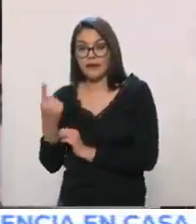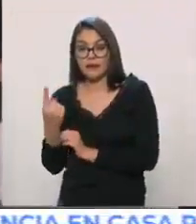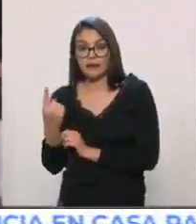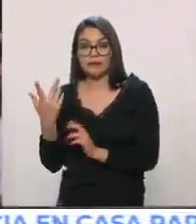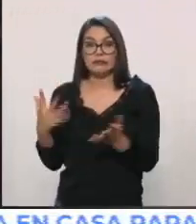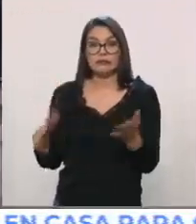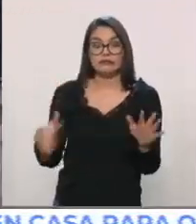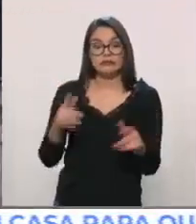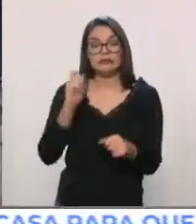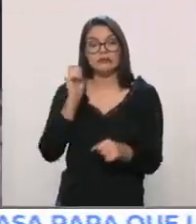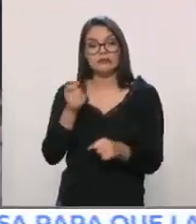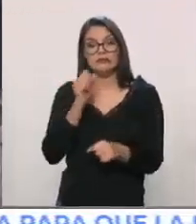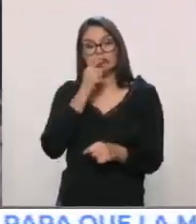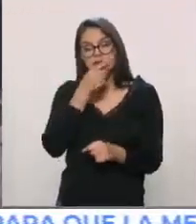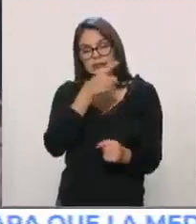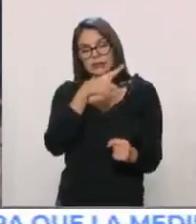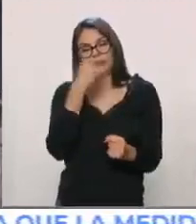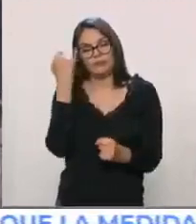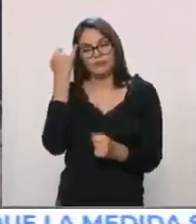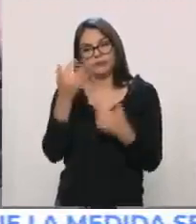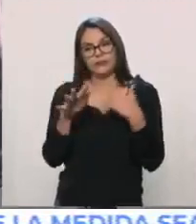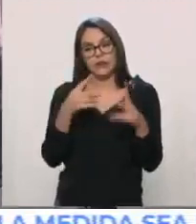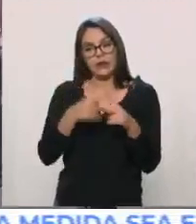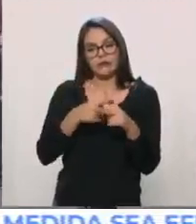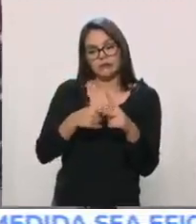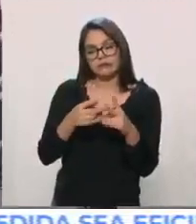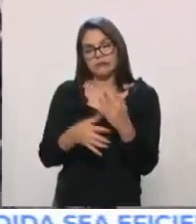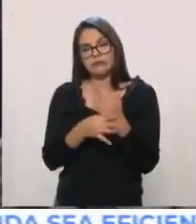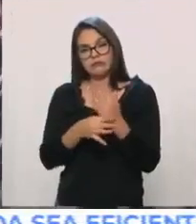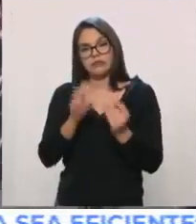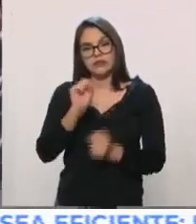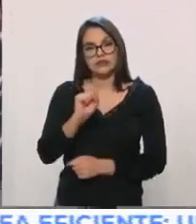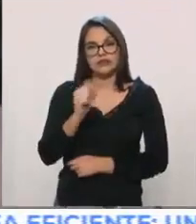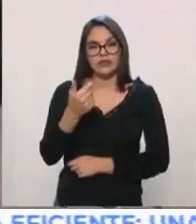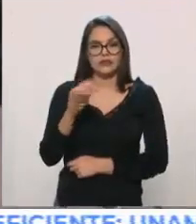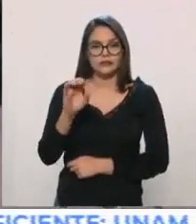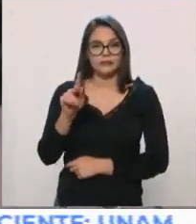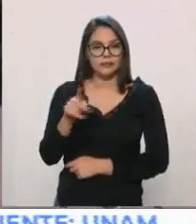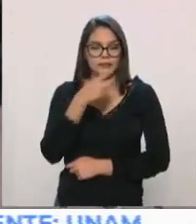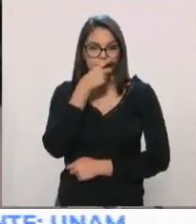2021 de la Secretaría de Hacienda. Alberto Álvarez Santana, 21 Noticias.